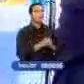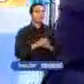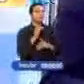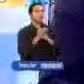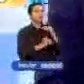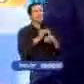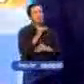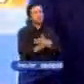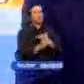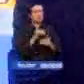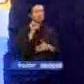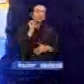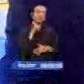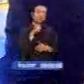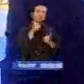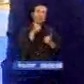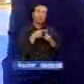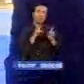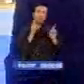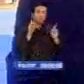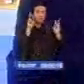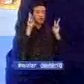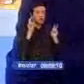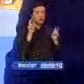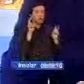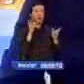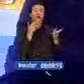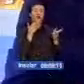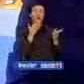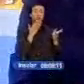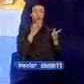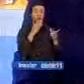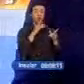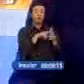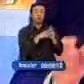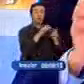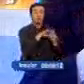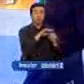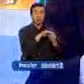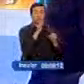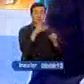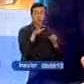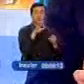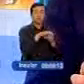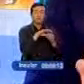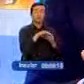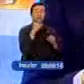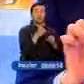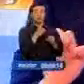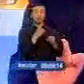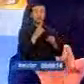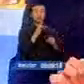procesos pueden estar bien, pero el tema es el origen, y el origen se llama padrón electoral, donde han puesto y han señalado